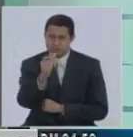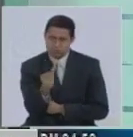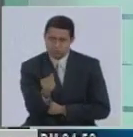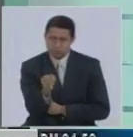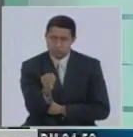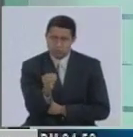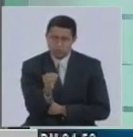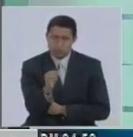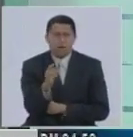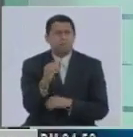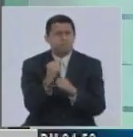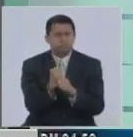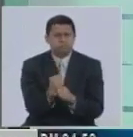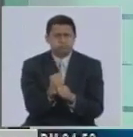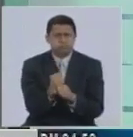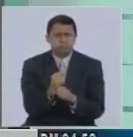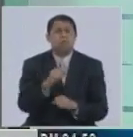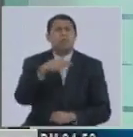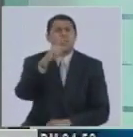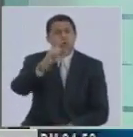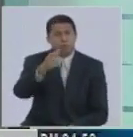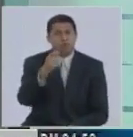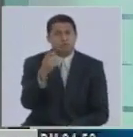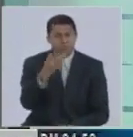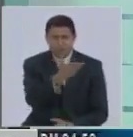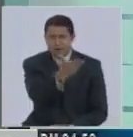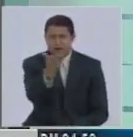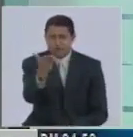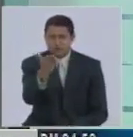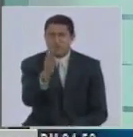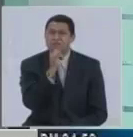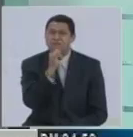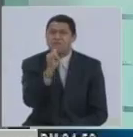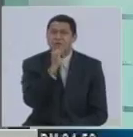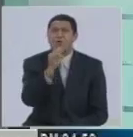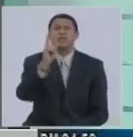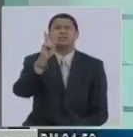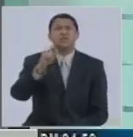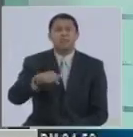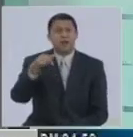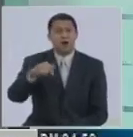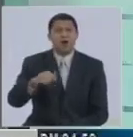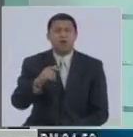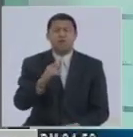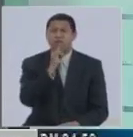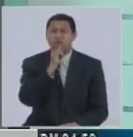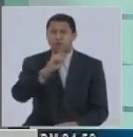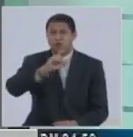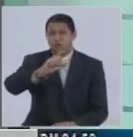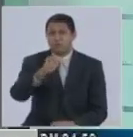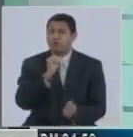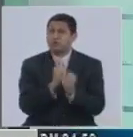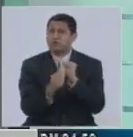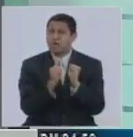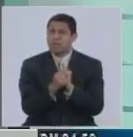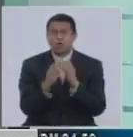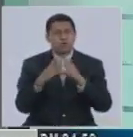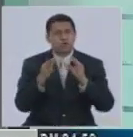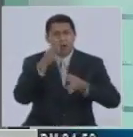noticiasalud@globovision.com. Ustedes no se aparten, porque Globovisión siempre tiene para ustedes todo lo que ha sido noticia. Además, viene Noticias Globovisión Deportes con